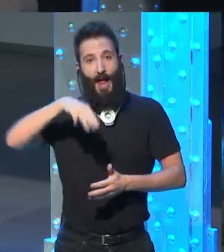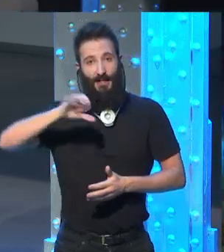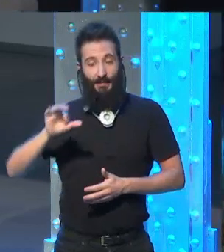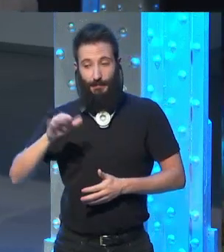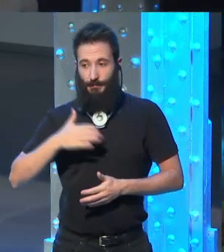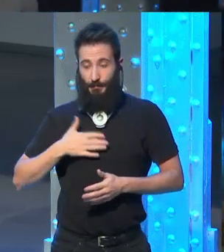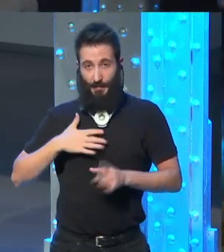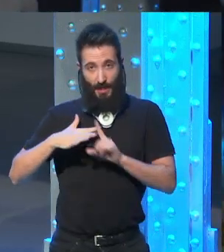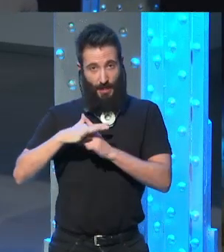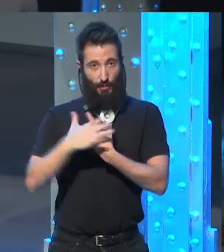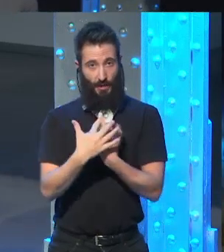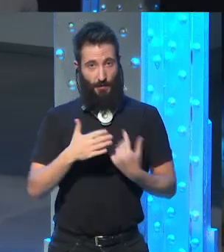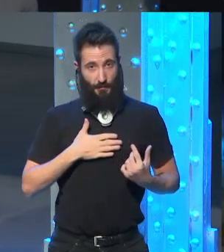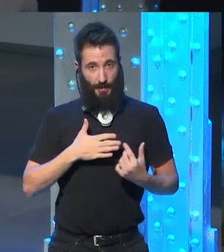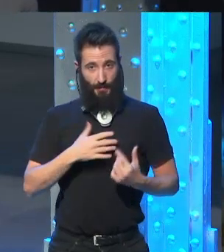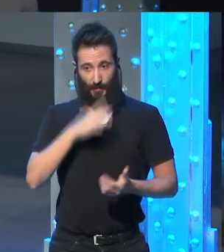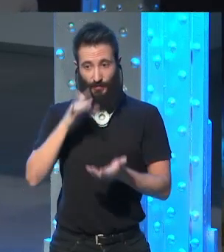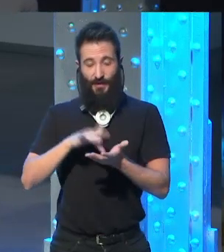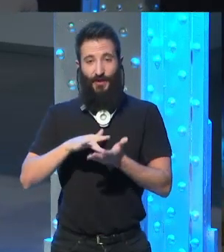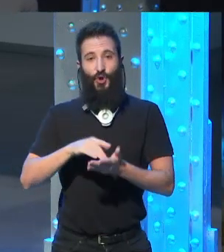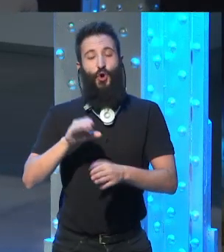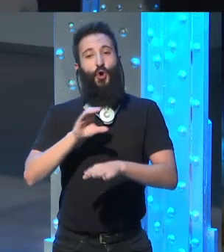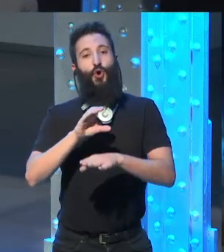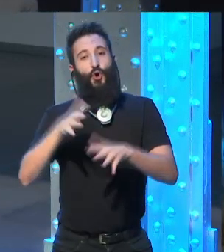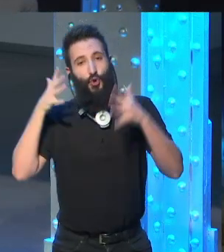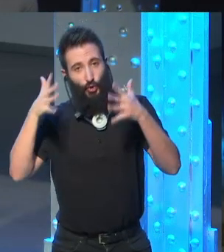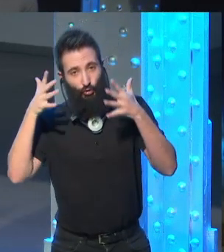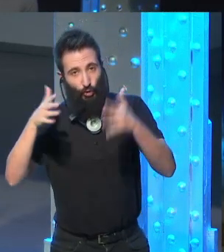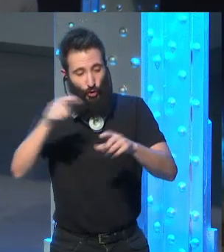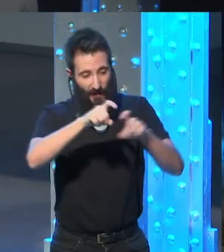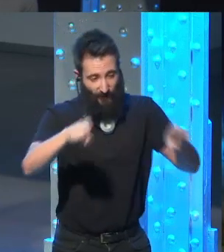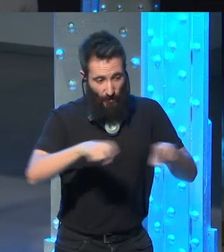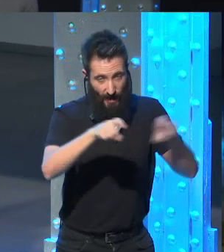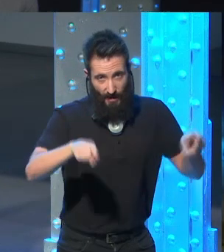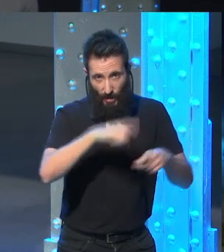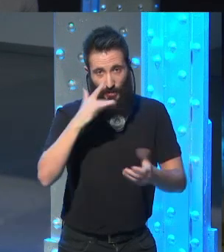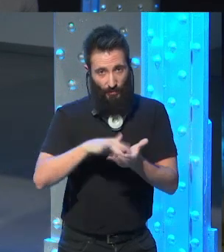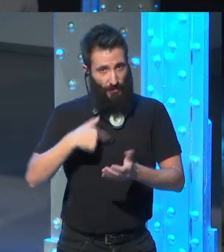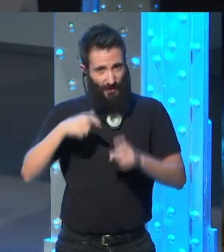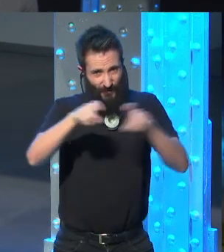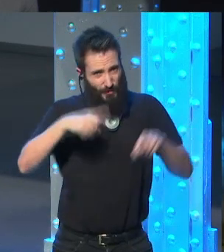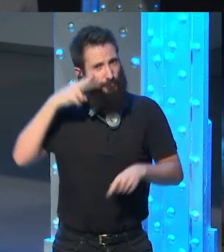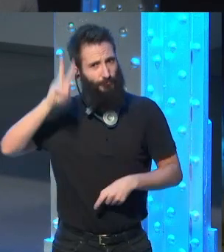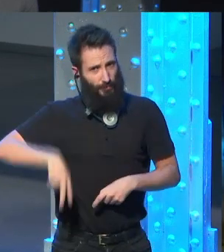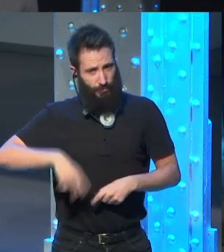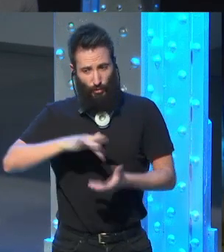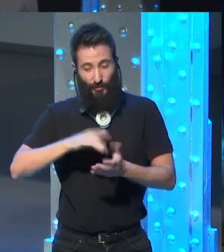hecho, yo trabajé como consultor informático. Yo soy informático en realidad. O sea, la biología me llegó mucho después, cuando